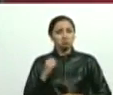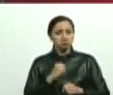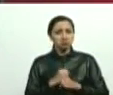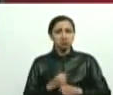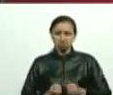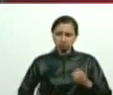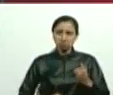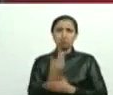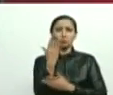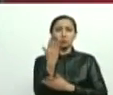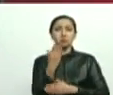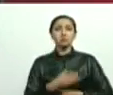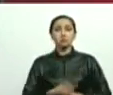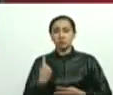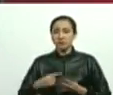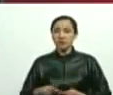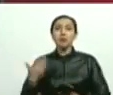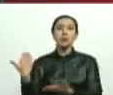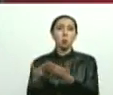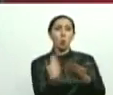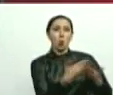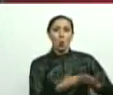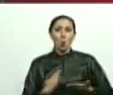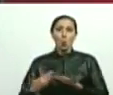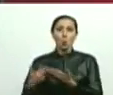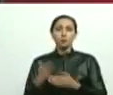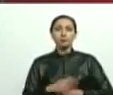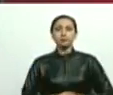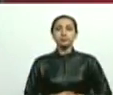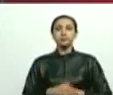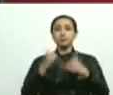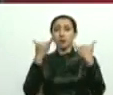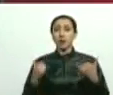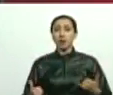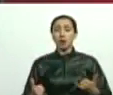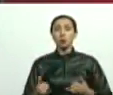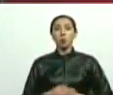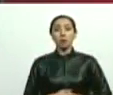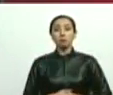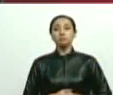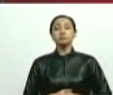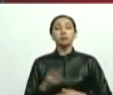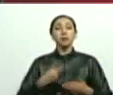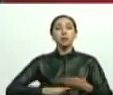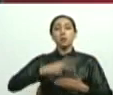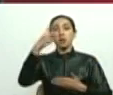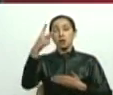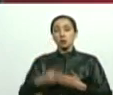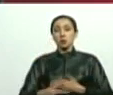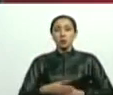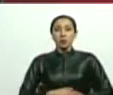surgieron propuestas. Ahora tenemos que ir a programas